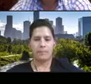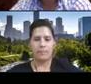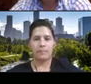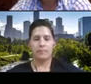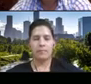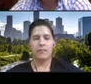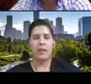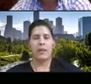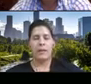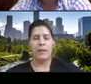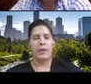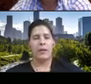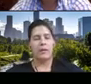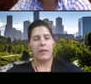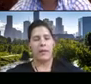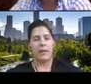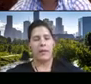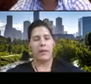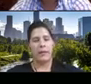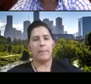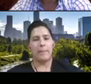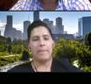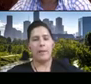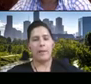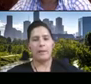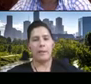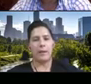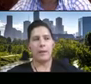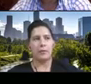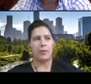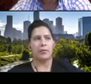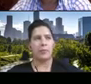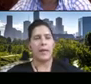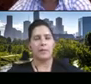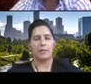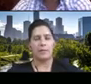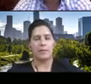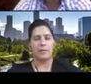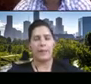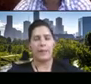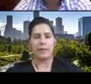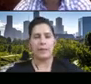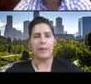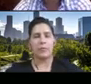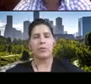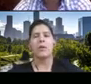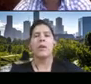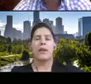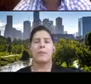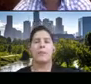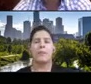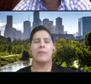Y bueno, la verdad es que este es otro de nuestros pilares que nos encanta resaltar mucho. Es el puerto